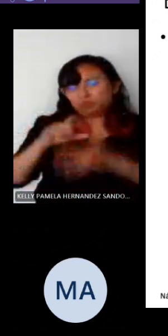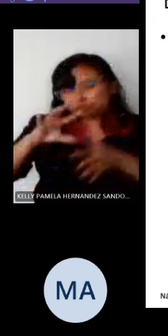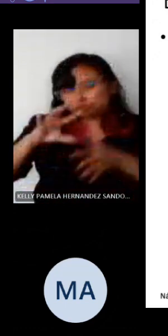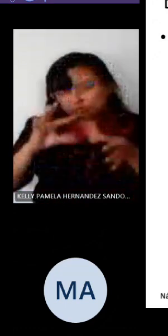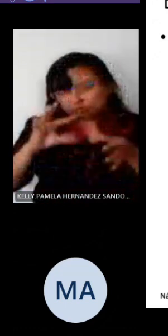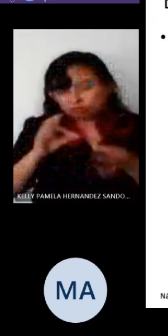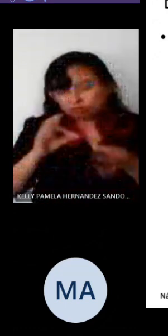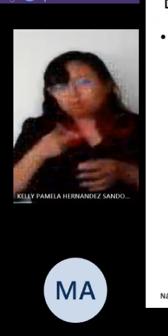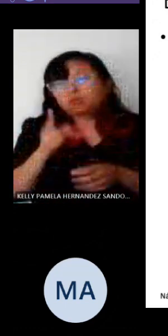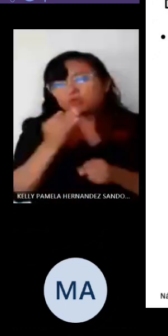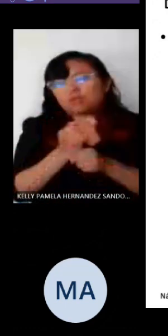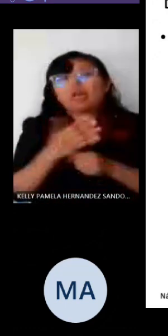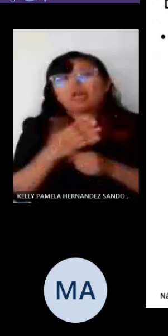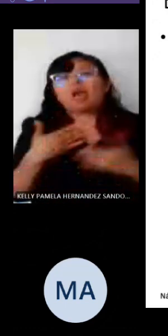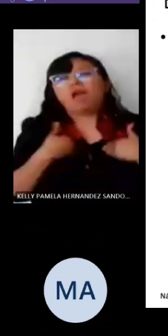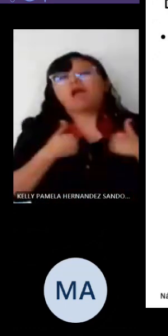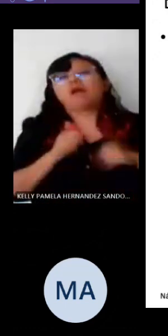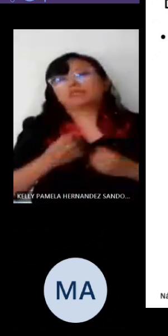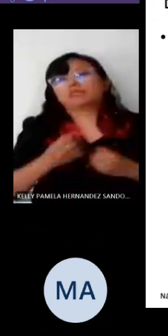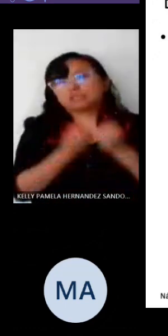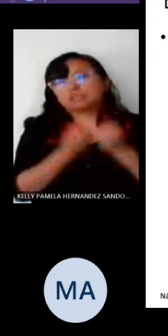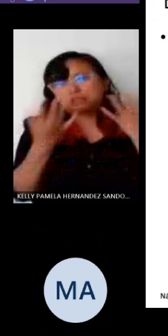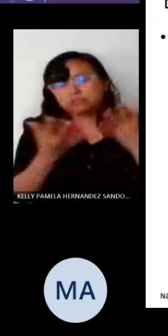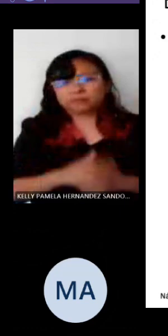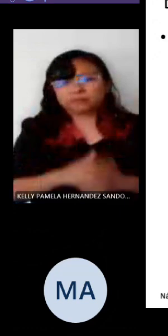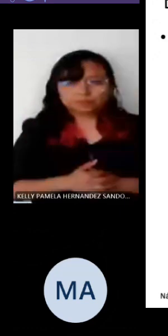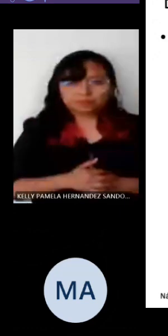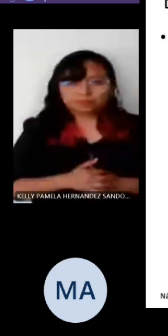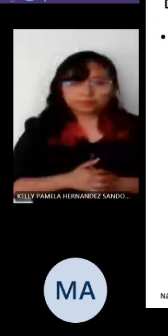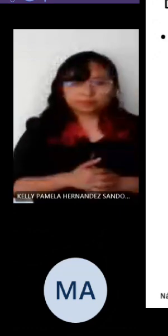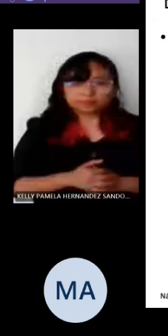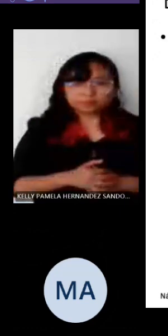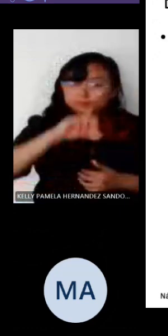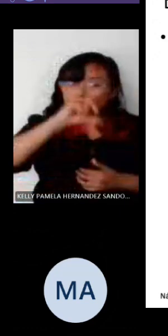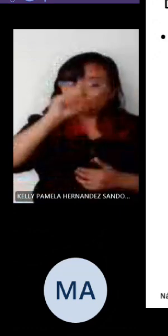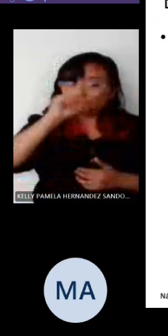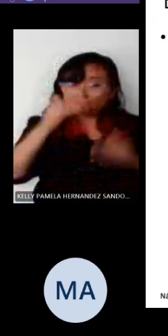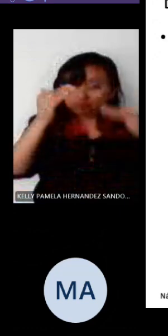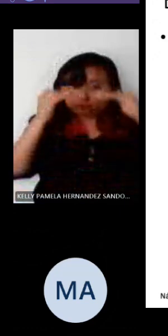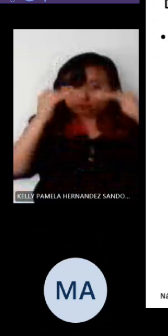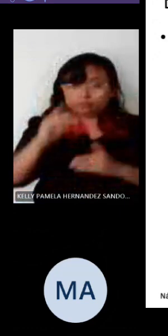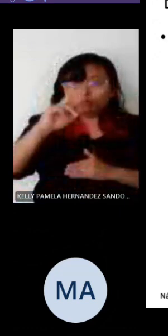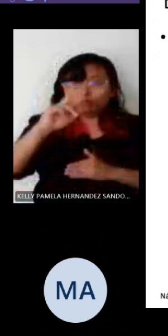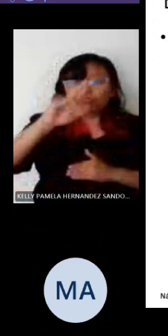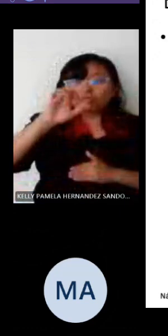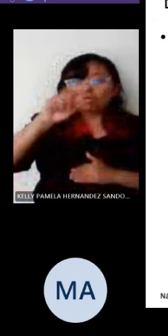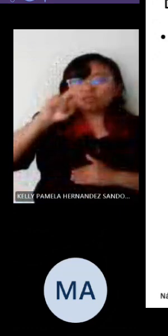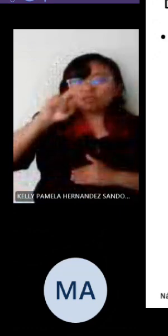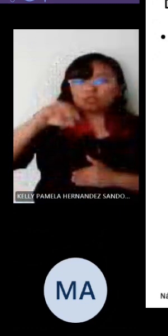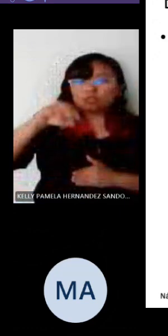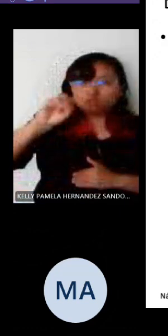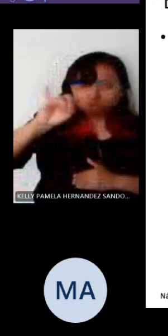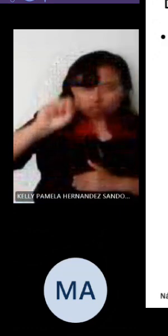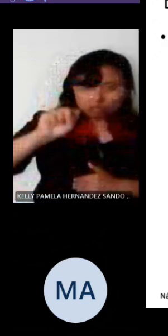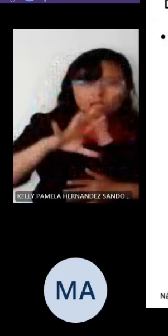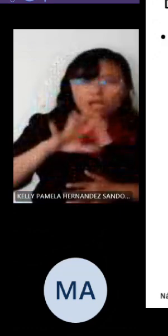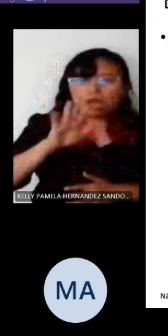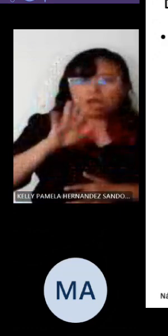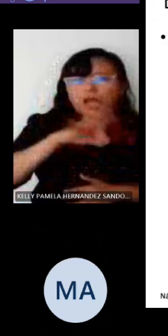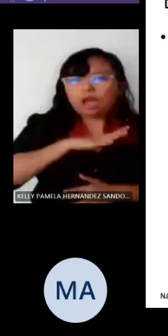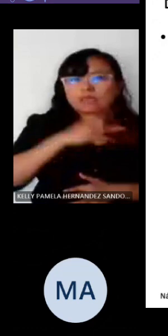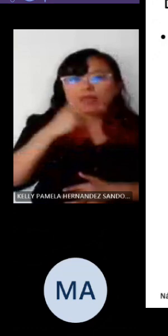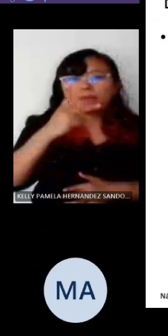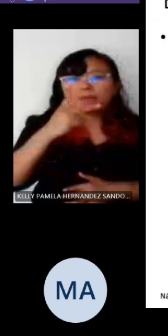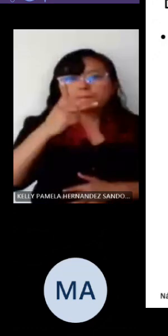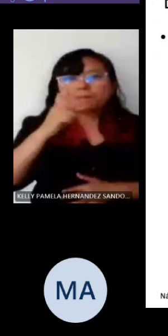que tengamos el parámetro de definiciones. Después podemos tener una retinosis pigmentaria que puede ser peri o postpuberal,